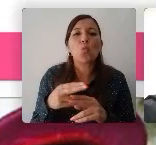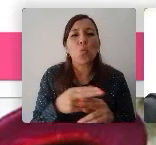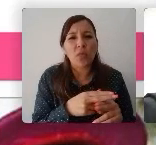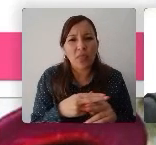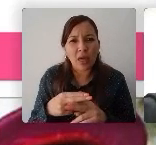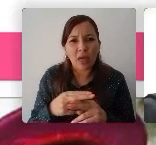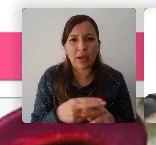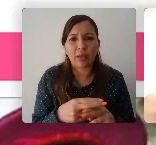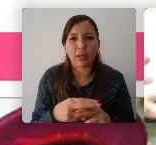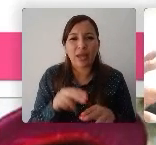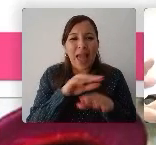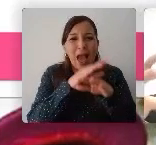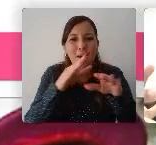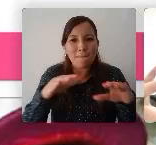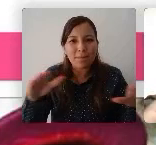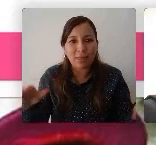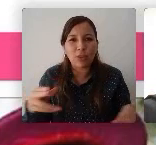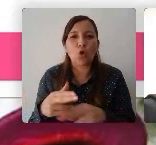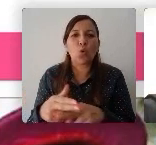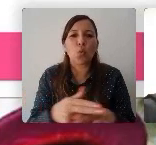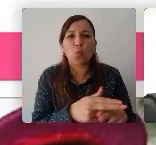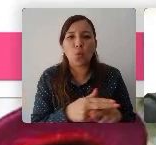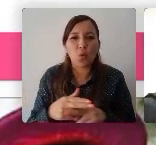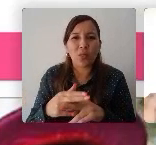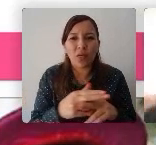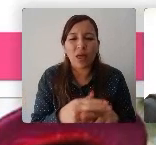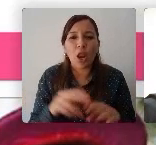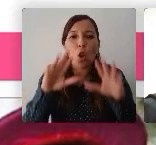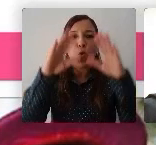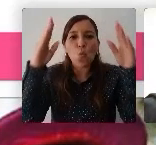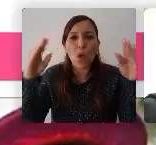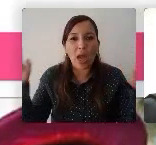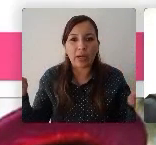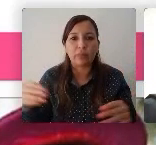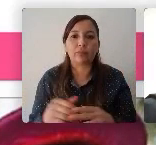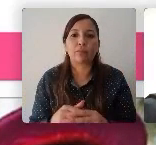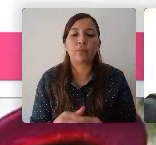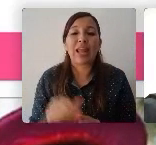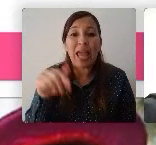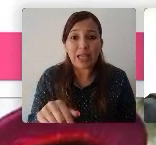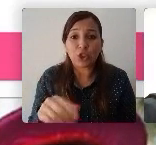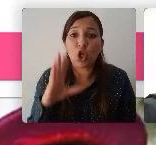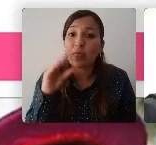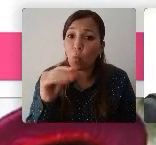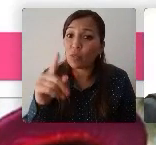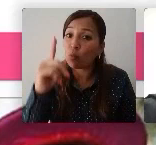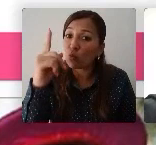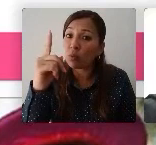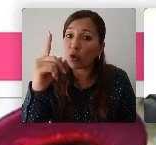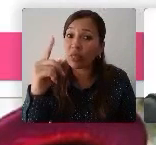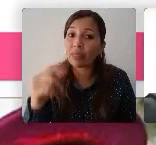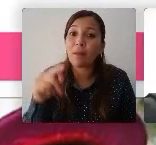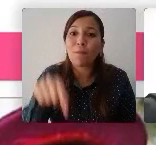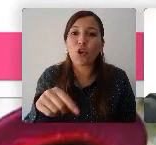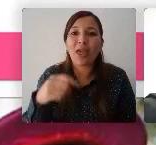ellos tienen, ¿no? Y a través no solamente eso, sino que es un emprendimiento liderado nuevamente, como les menciono, por